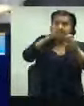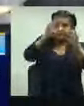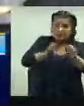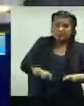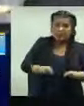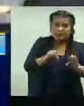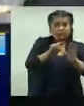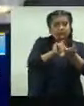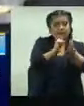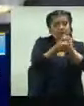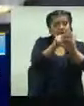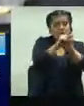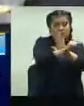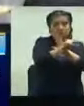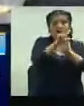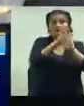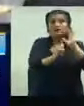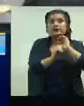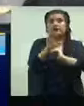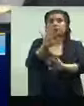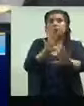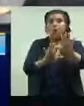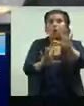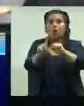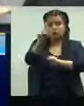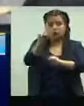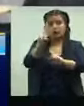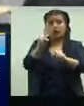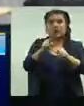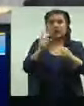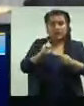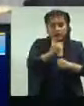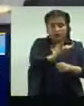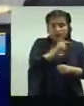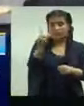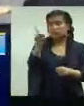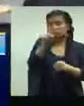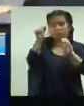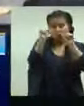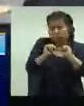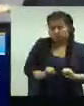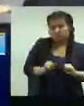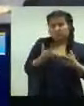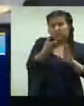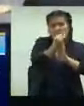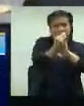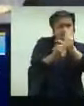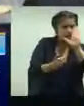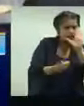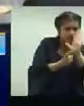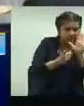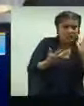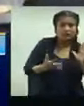11. Presidente, el Congreso no puede seguir decretando